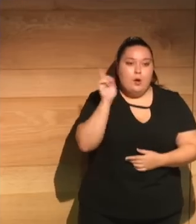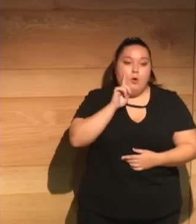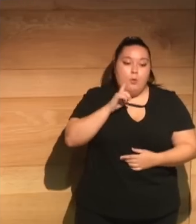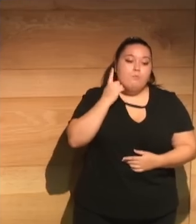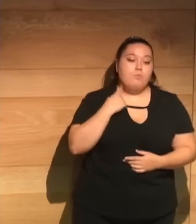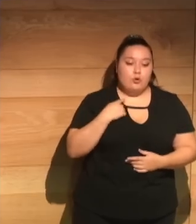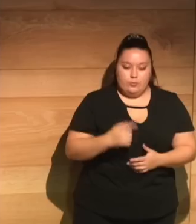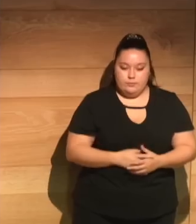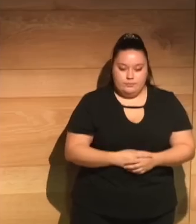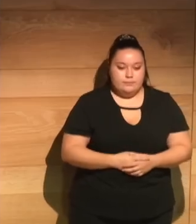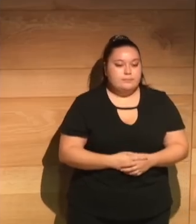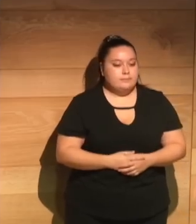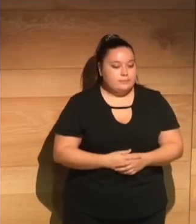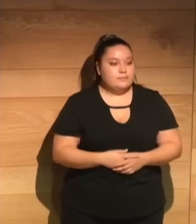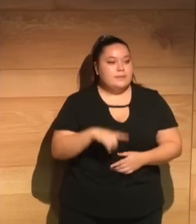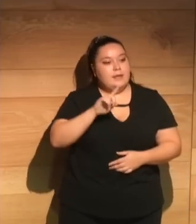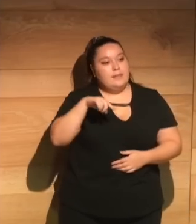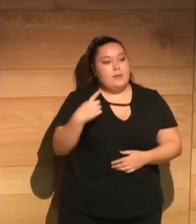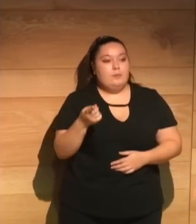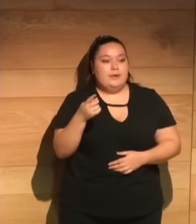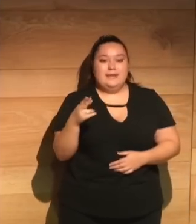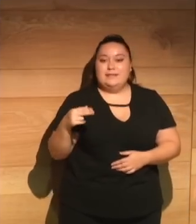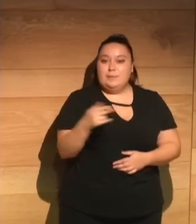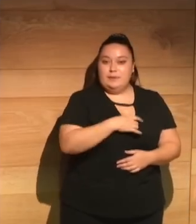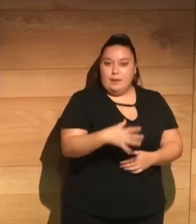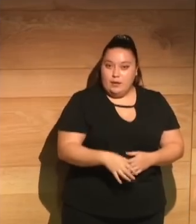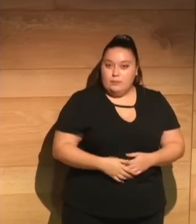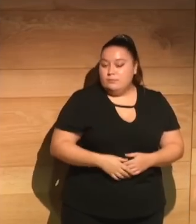Sí. Y la serpiente blanca que decías tú. La serpiente blanca, pues